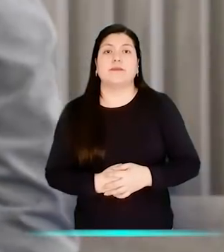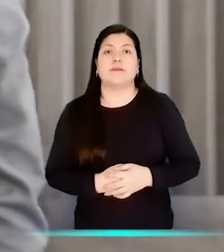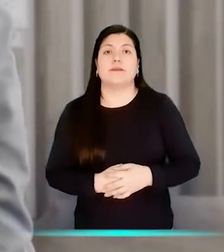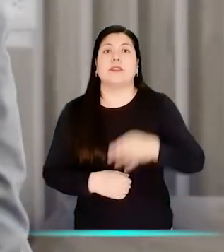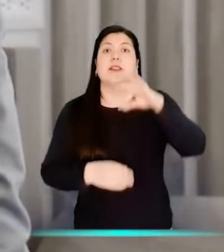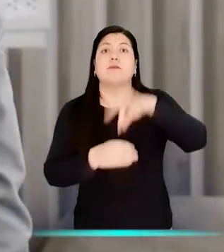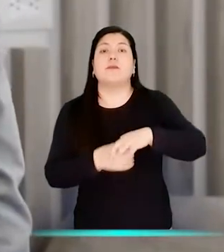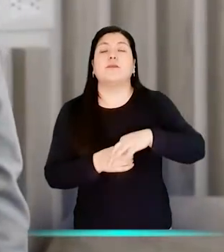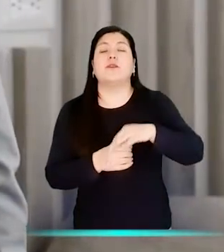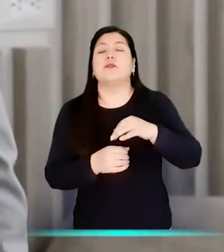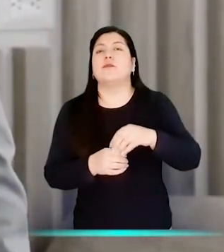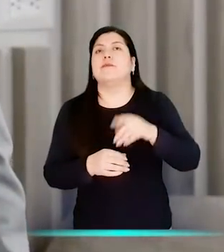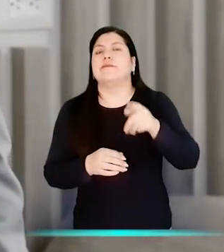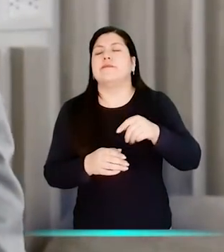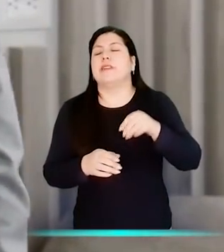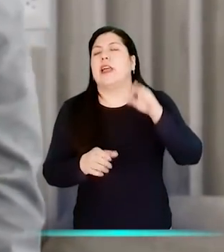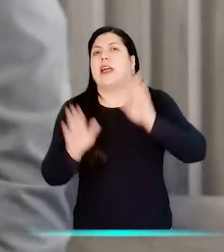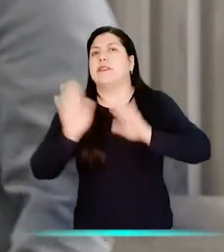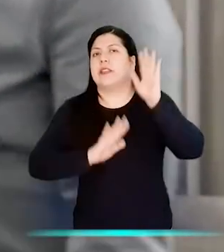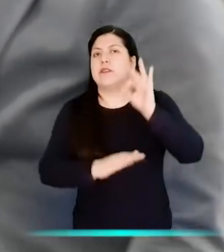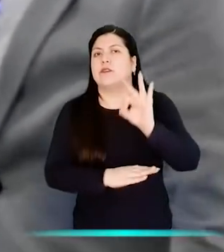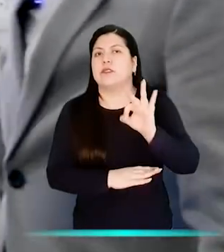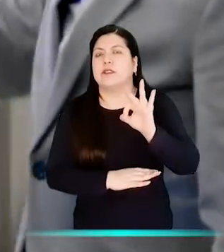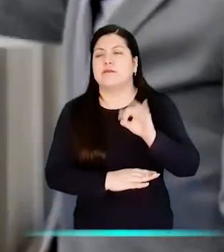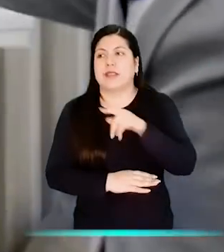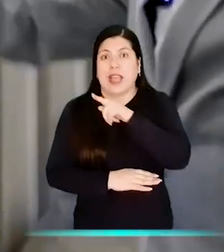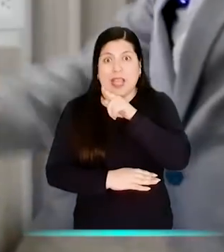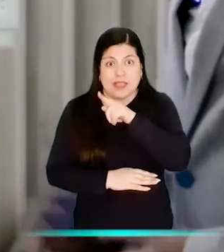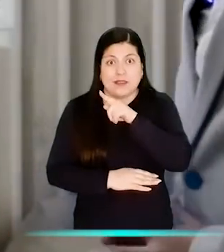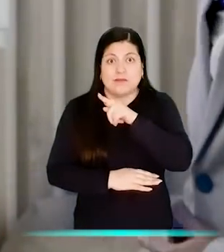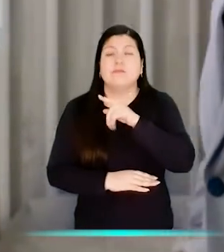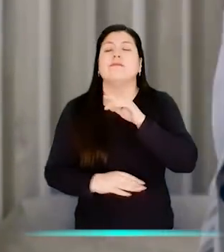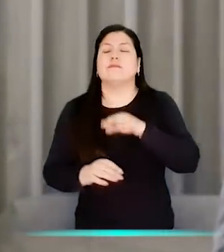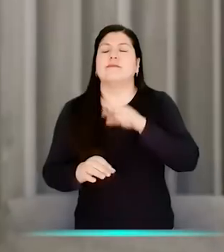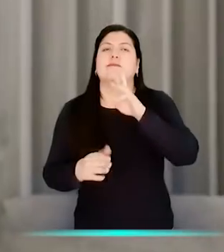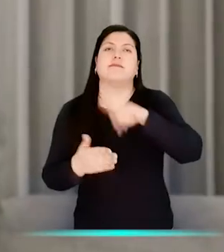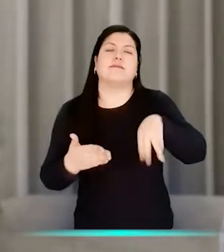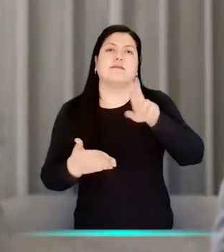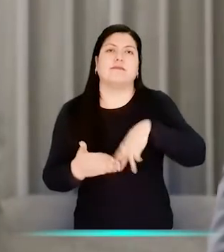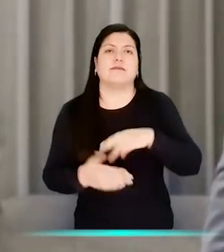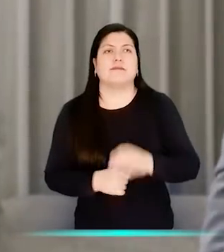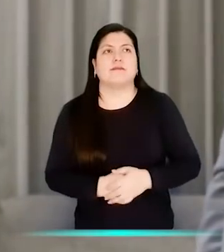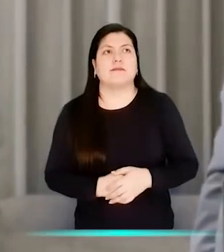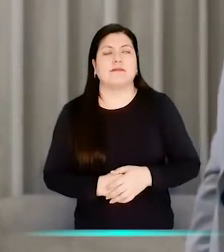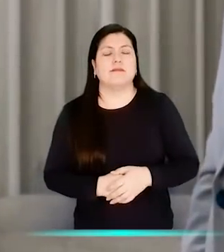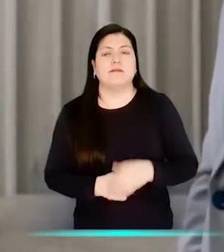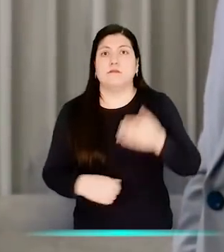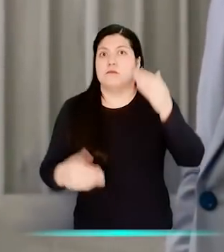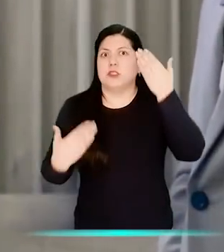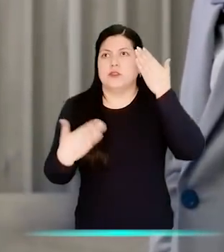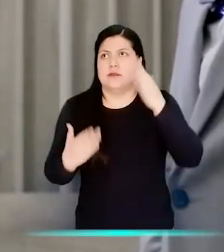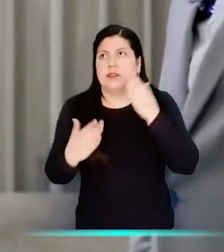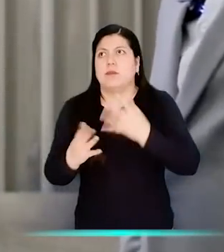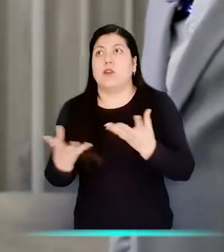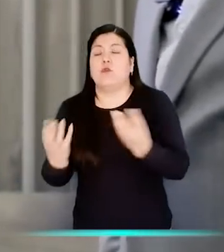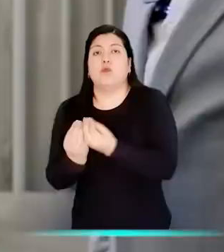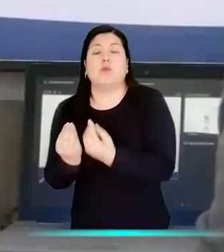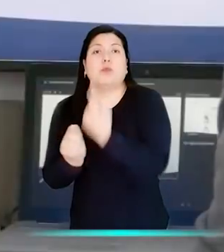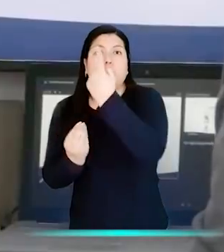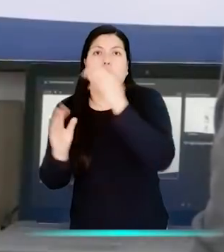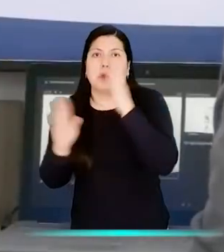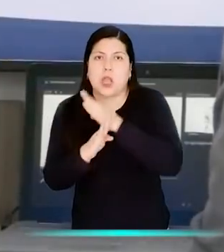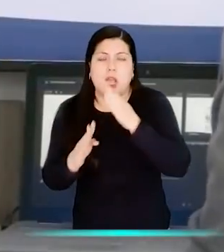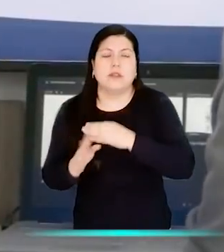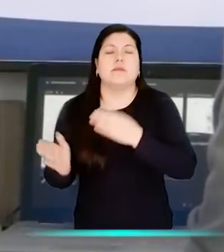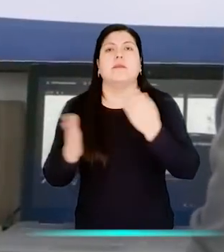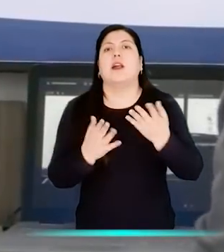y marqué el candidato 3 de esta lista. Ahí estoy anulando mi voto. El jurado no sabe si quería votar en blanco o si tenía un partido